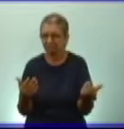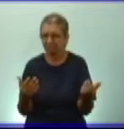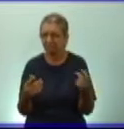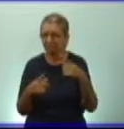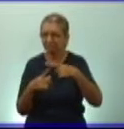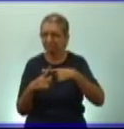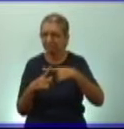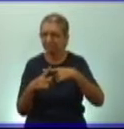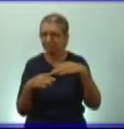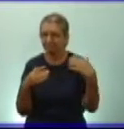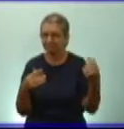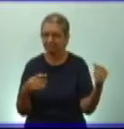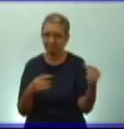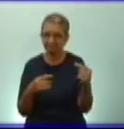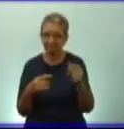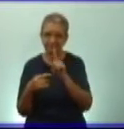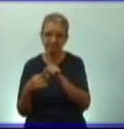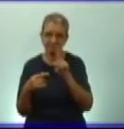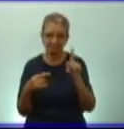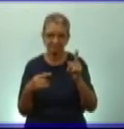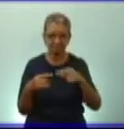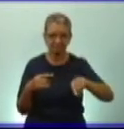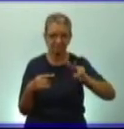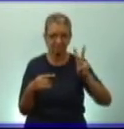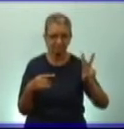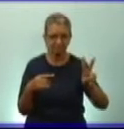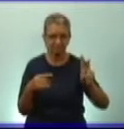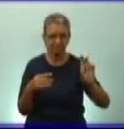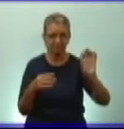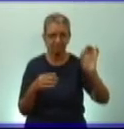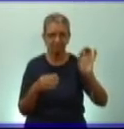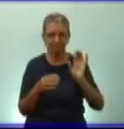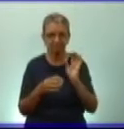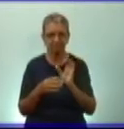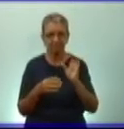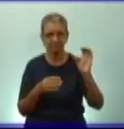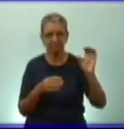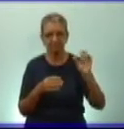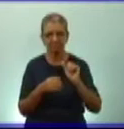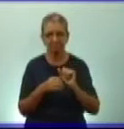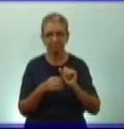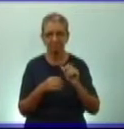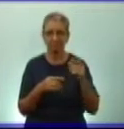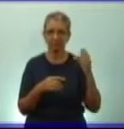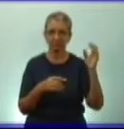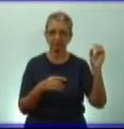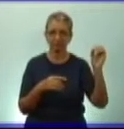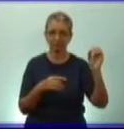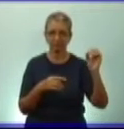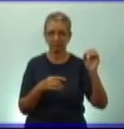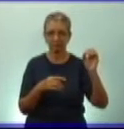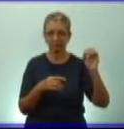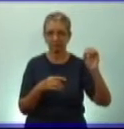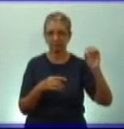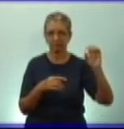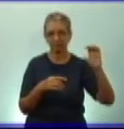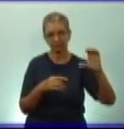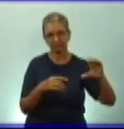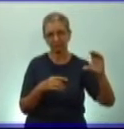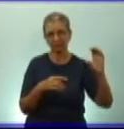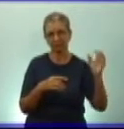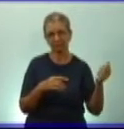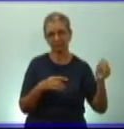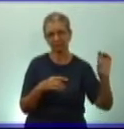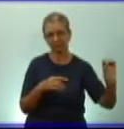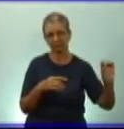nitrógeno, su valor es de menos 11,2 grados Celsius. Sin embargo, en el óxido de calcio es de 2614.